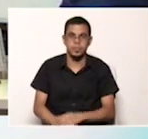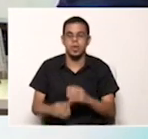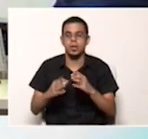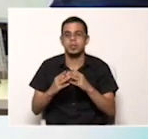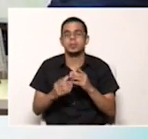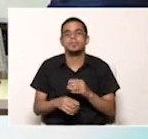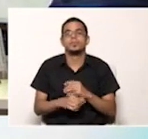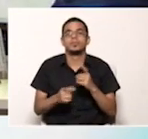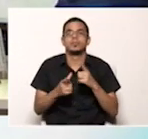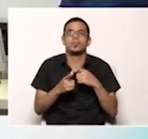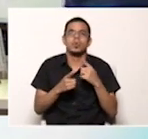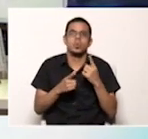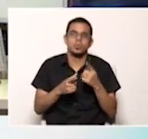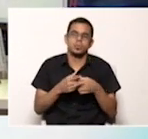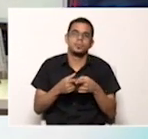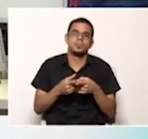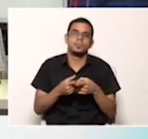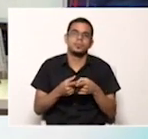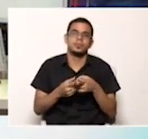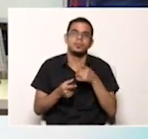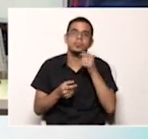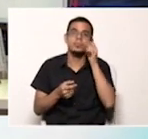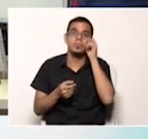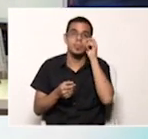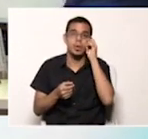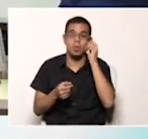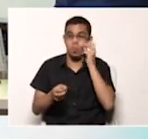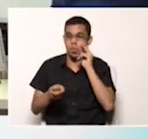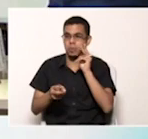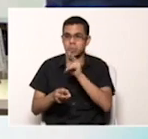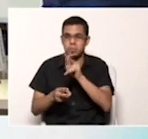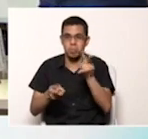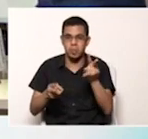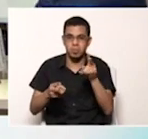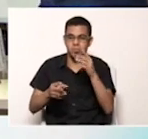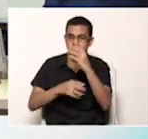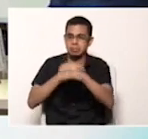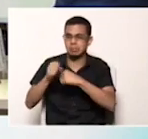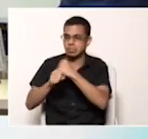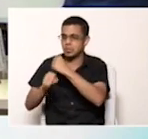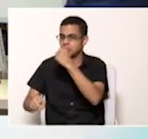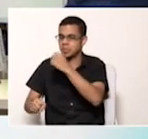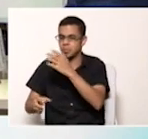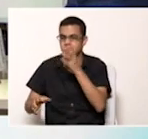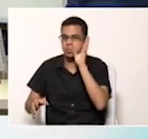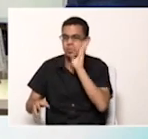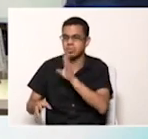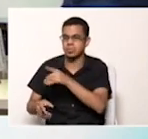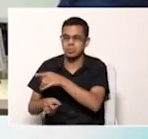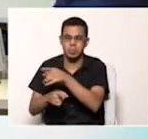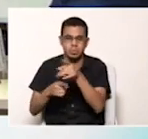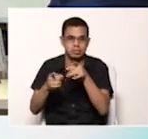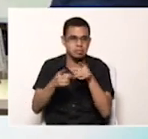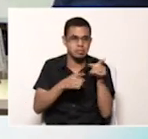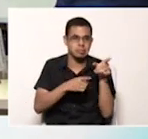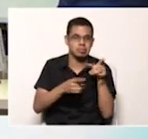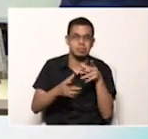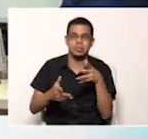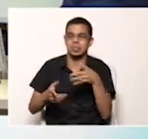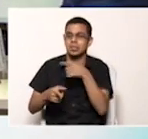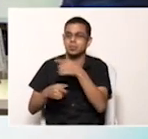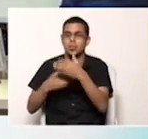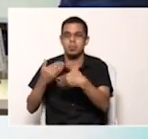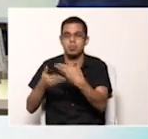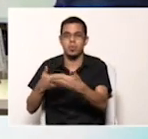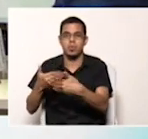de basura y vemos ese grado de putrefacción, de descomposición. Esto va al medio ambiente y al ir al